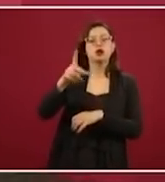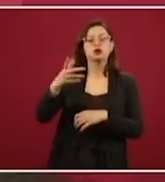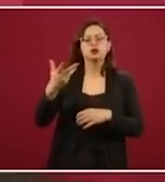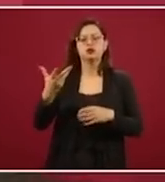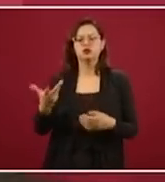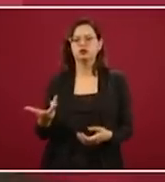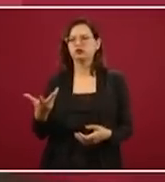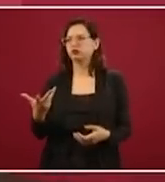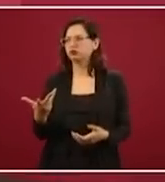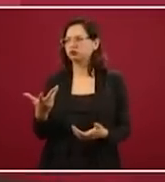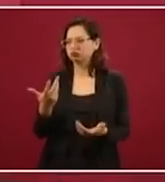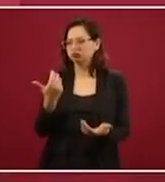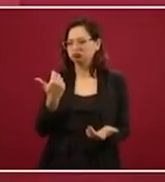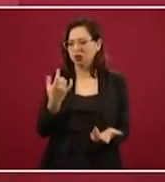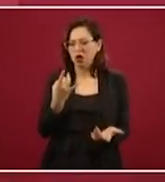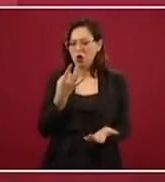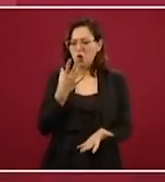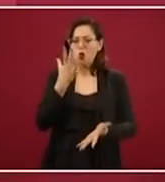manifieste